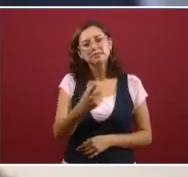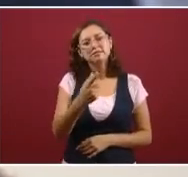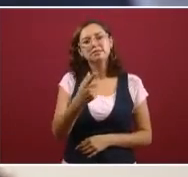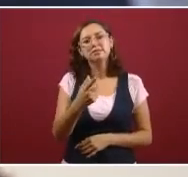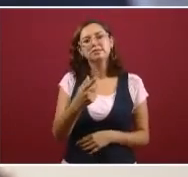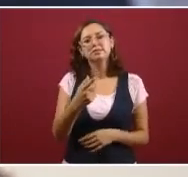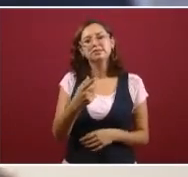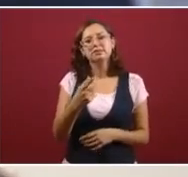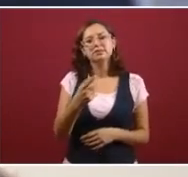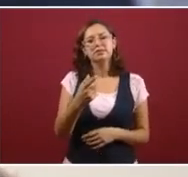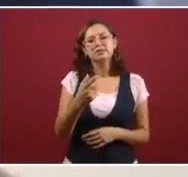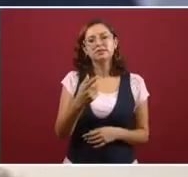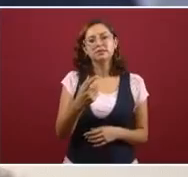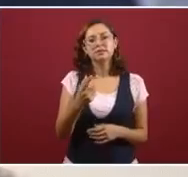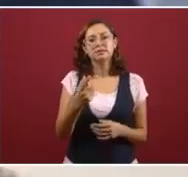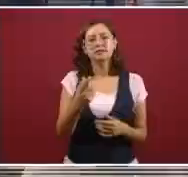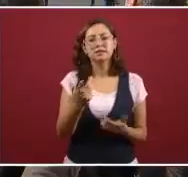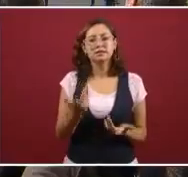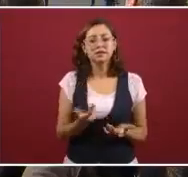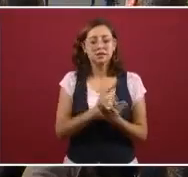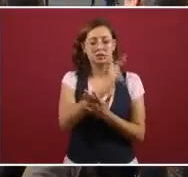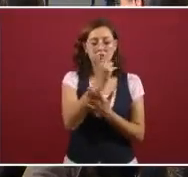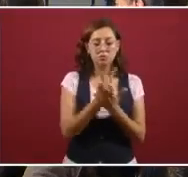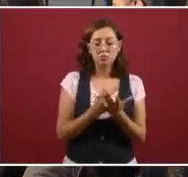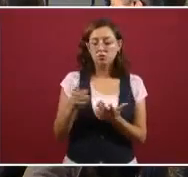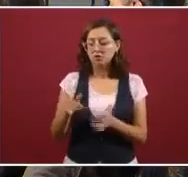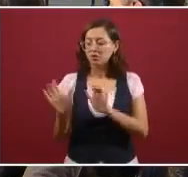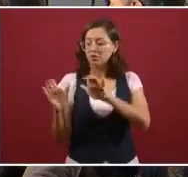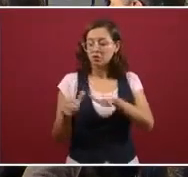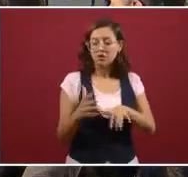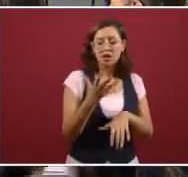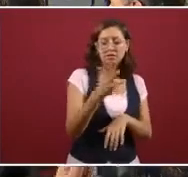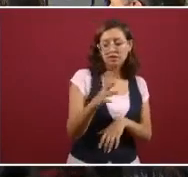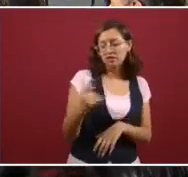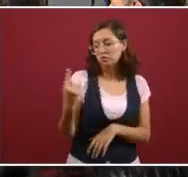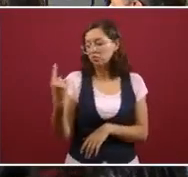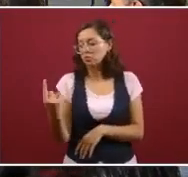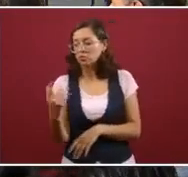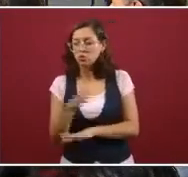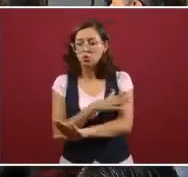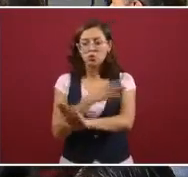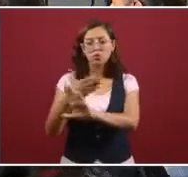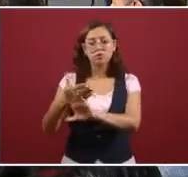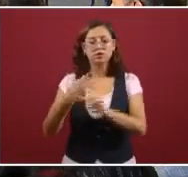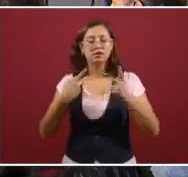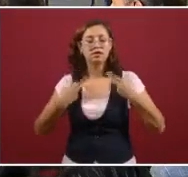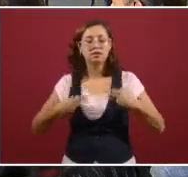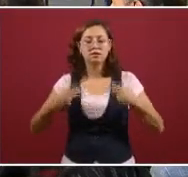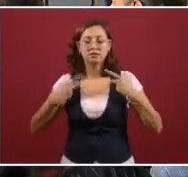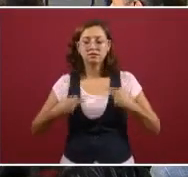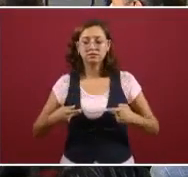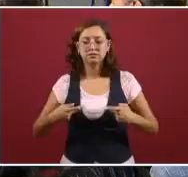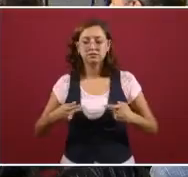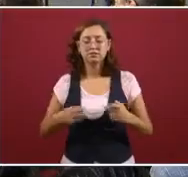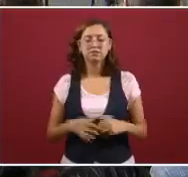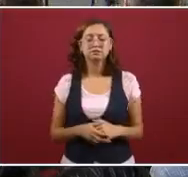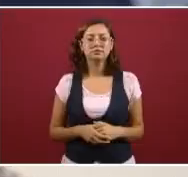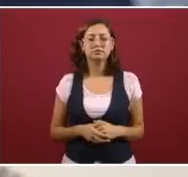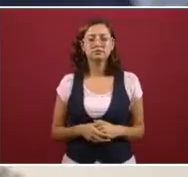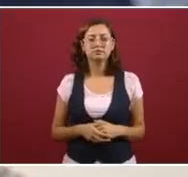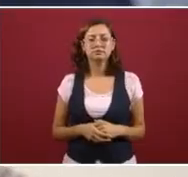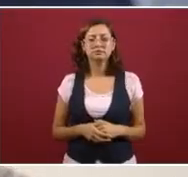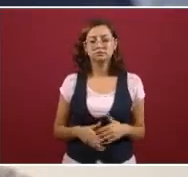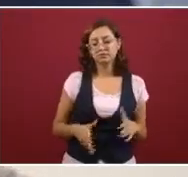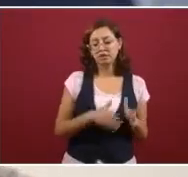los contratos que tienen es 10 a 1 en contra de los trabajadores, ya que